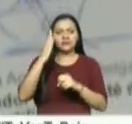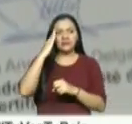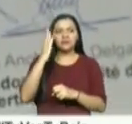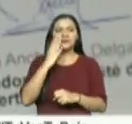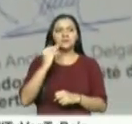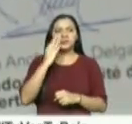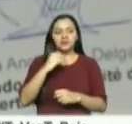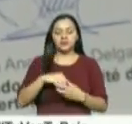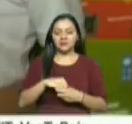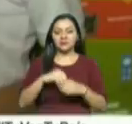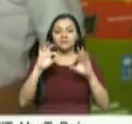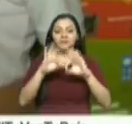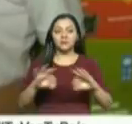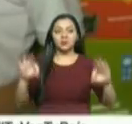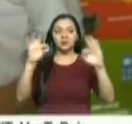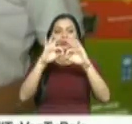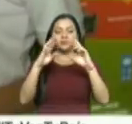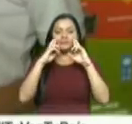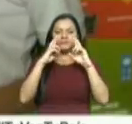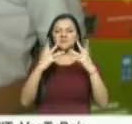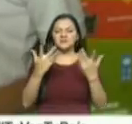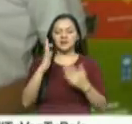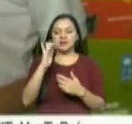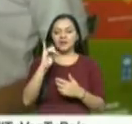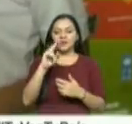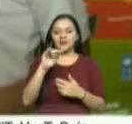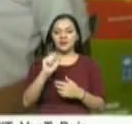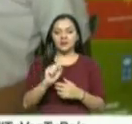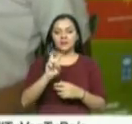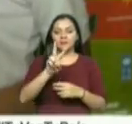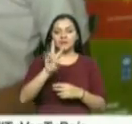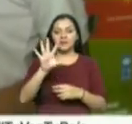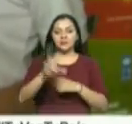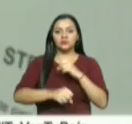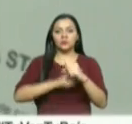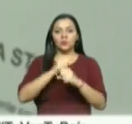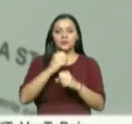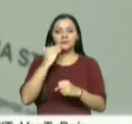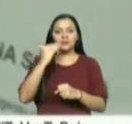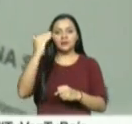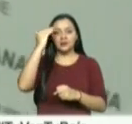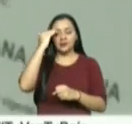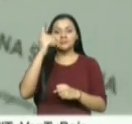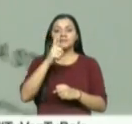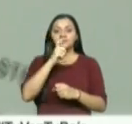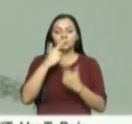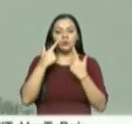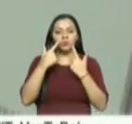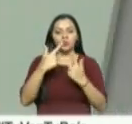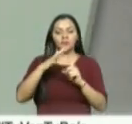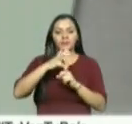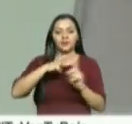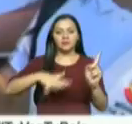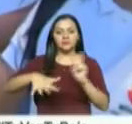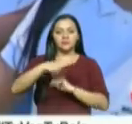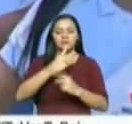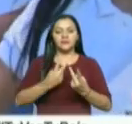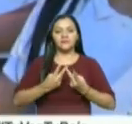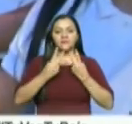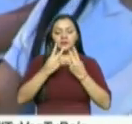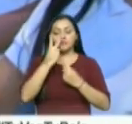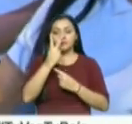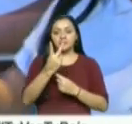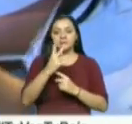experiencia. Su importancia la reconoce Tatiana Flores, de 25 años de edad, quien es guardaparques en el Refugio de Vida